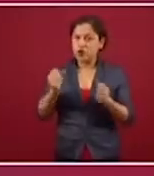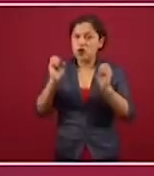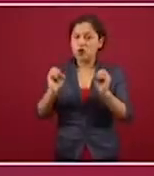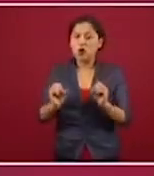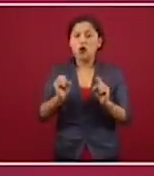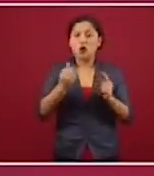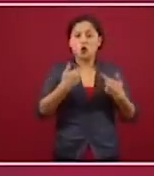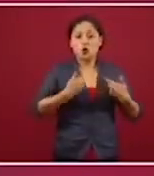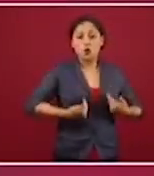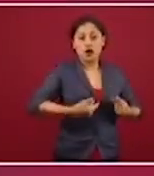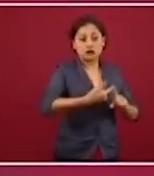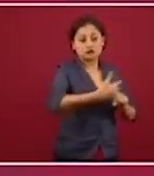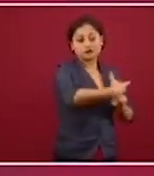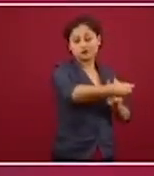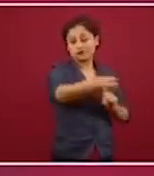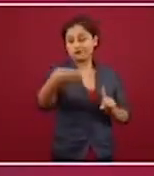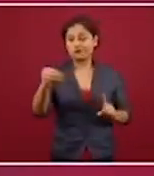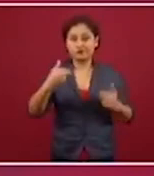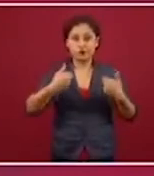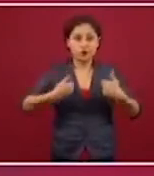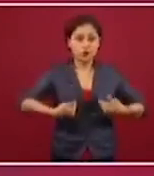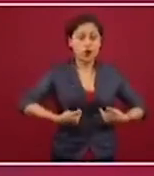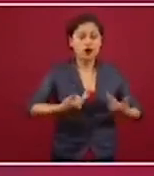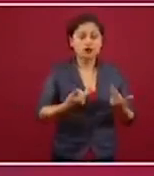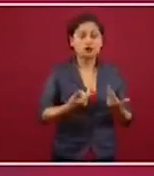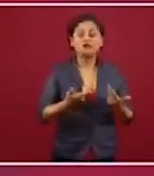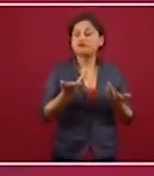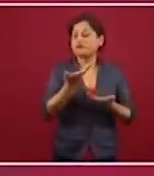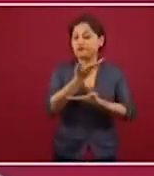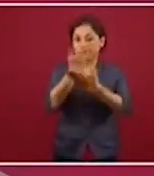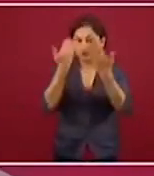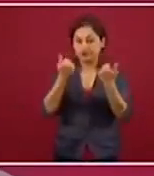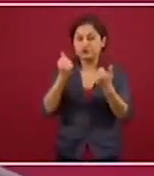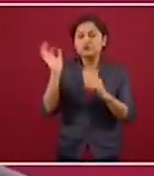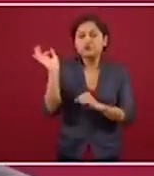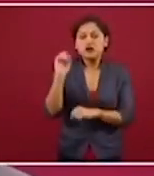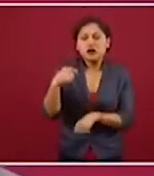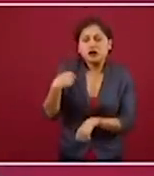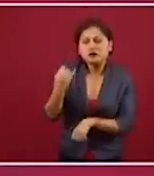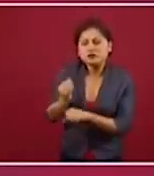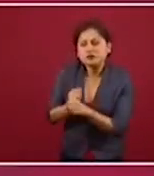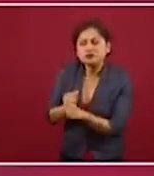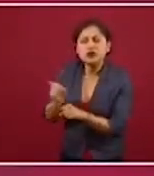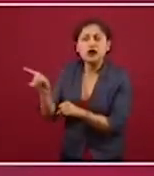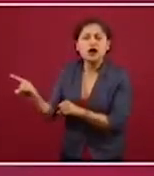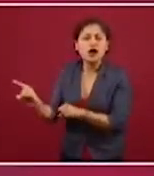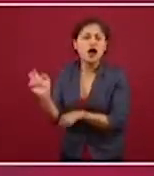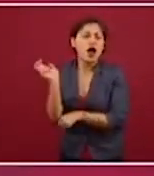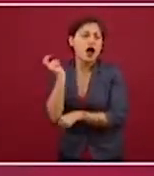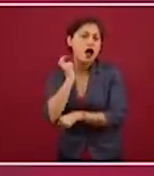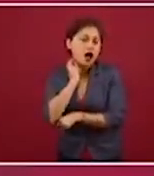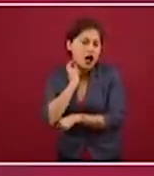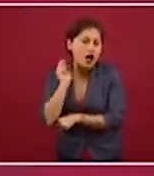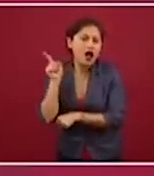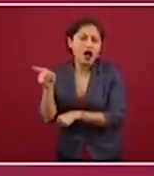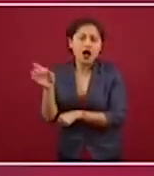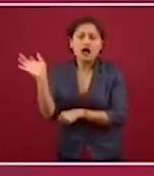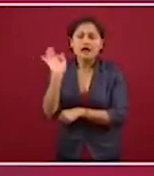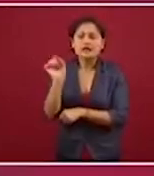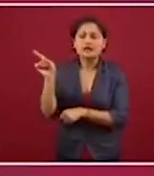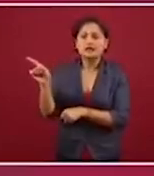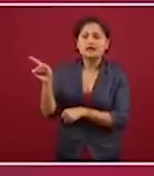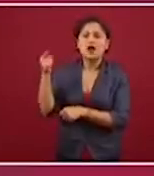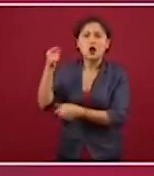identificado a los ciertas especies de murciélagos se habló de una especie muy peculiar por su aspecto